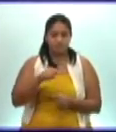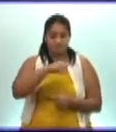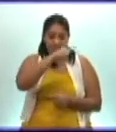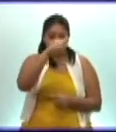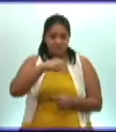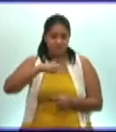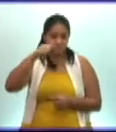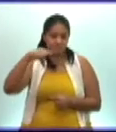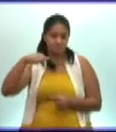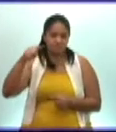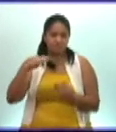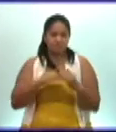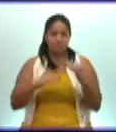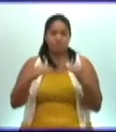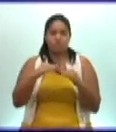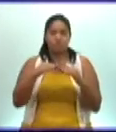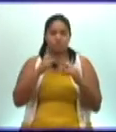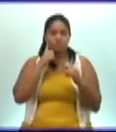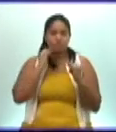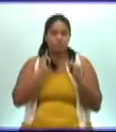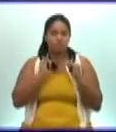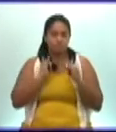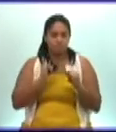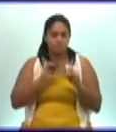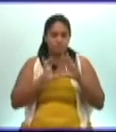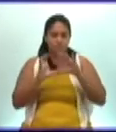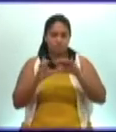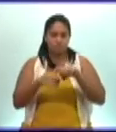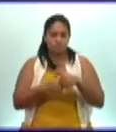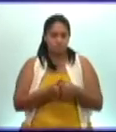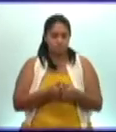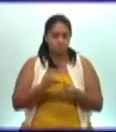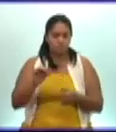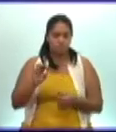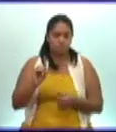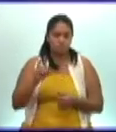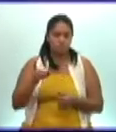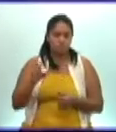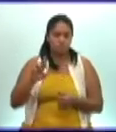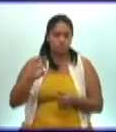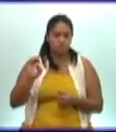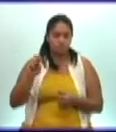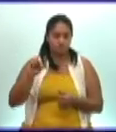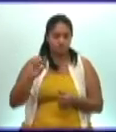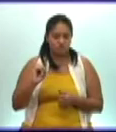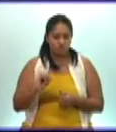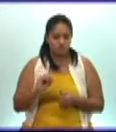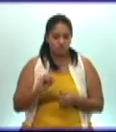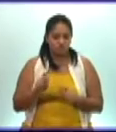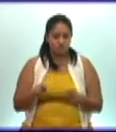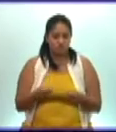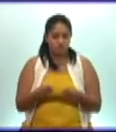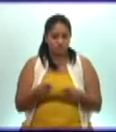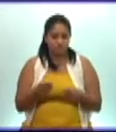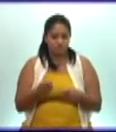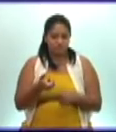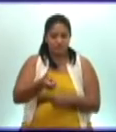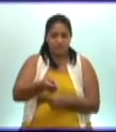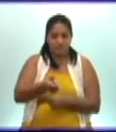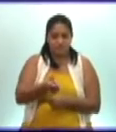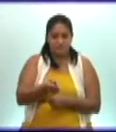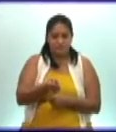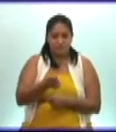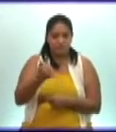base de la era de la información y de nuestro mundo moderno. Tu radio, tu control remoto, tus mensajes de texto, tu televisión, tu horno de